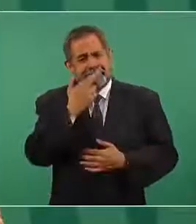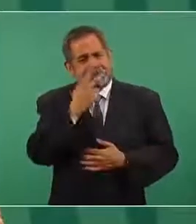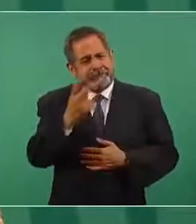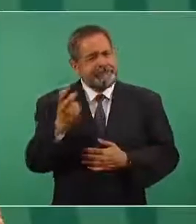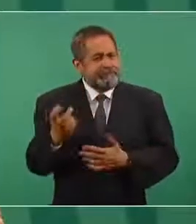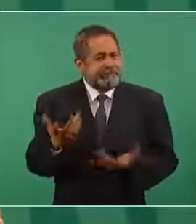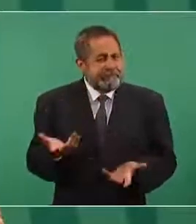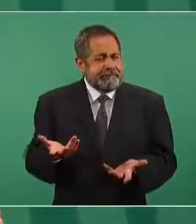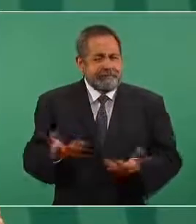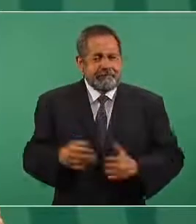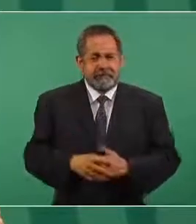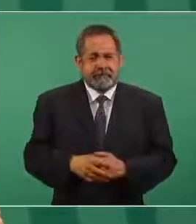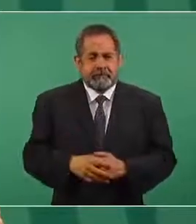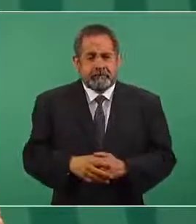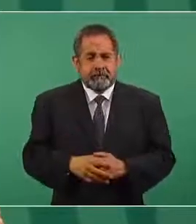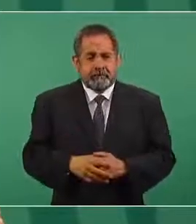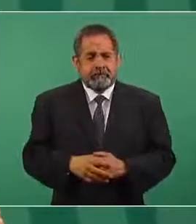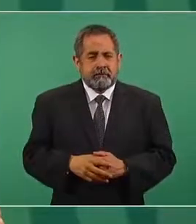es